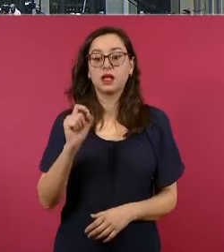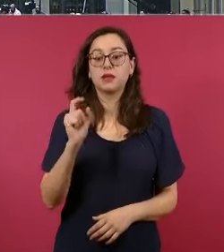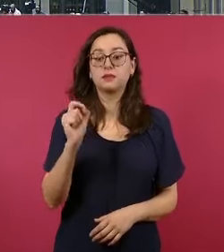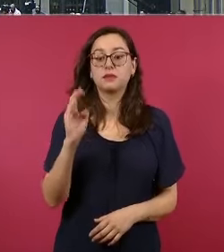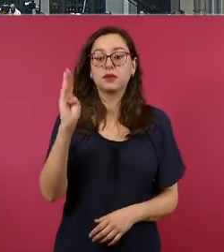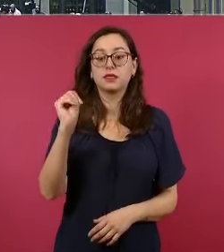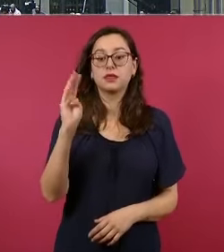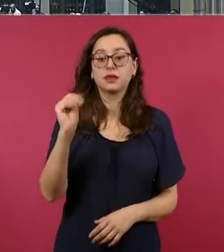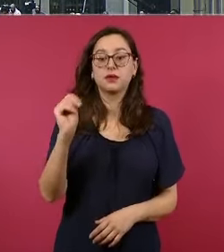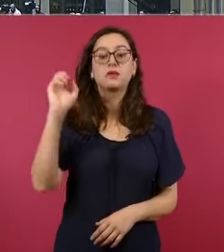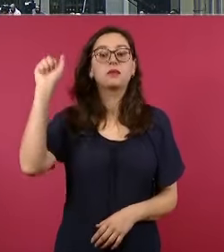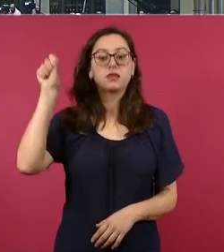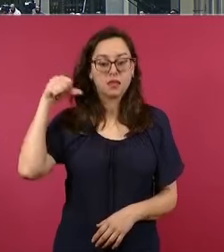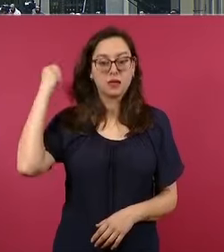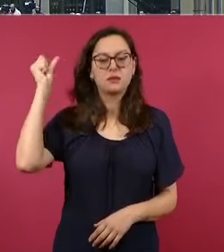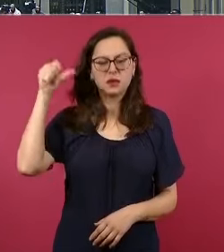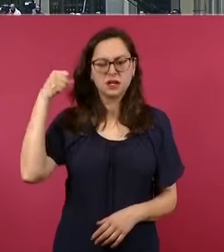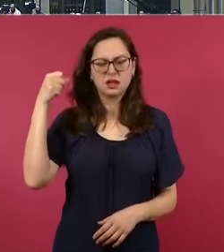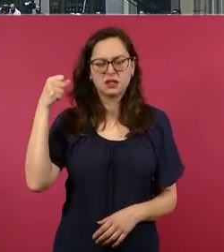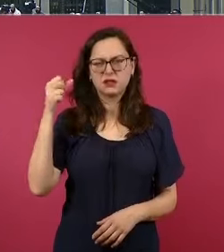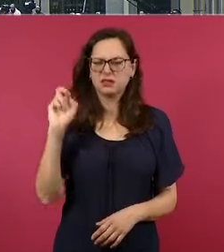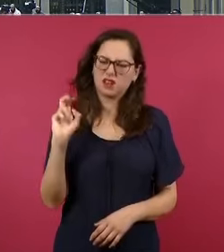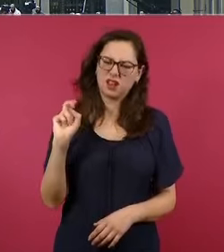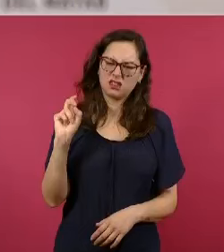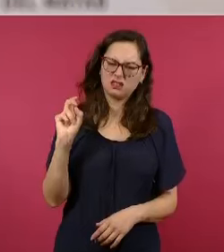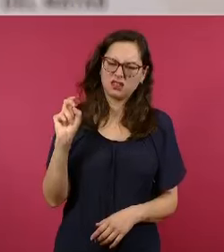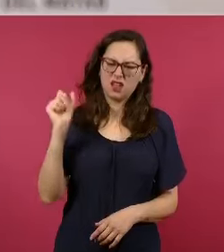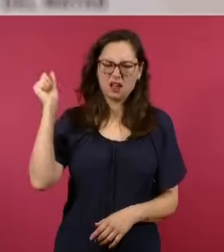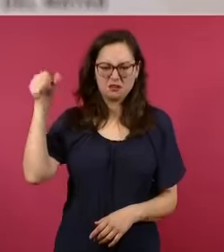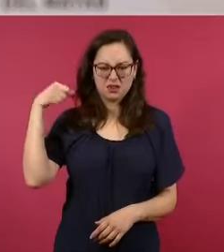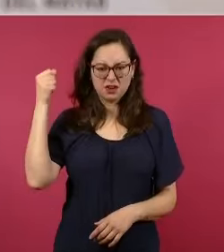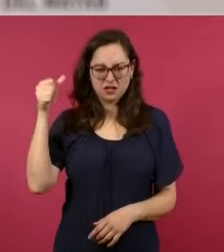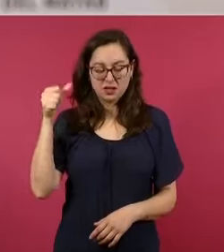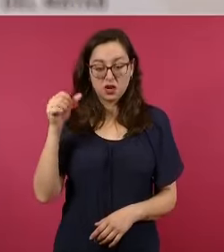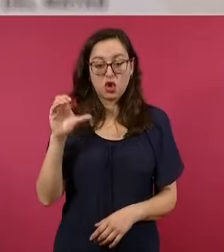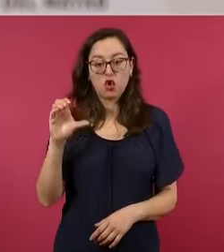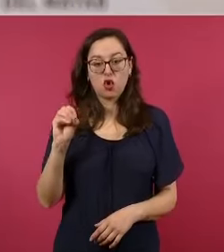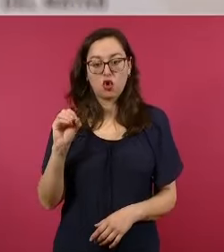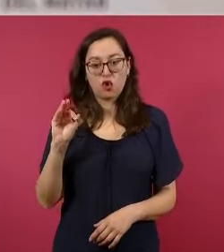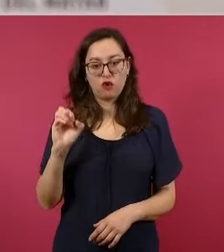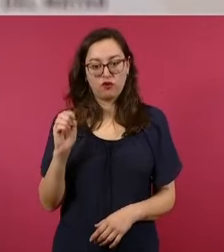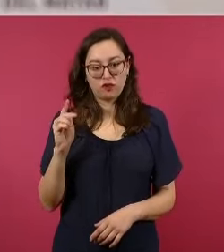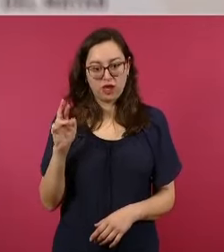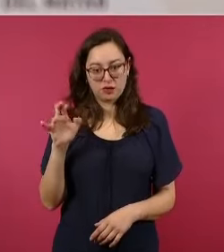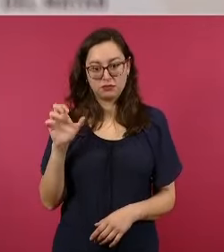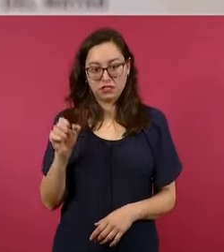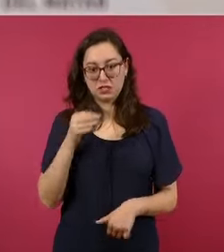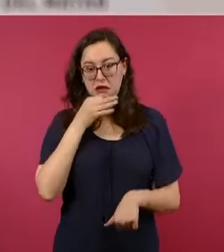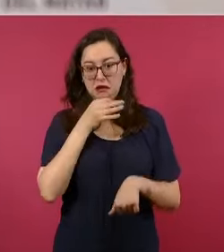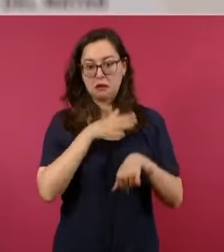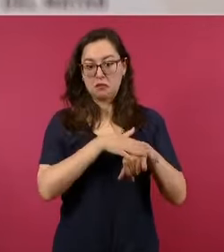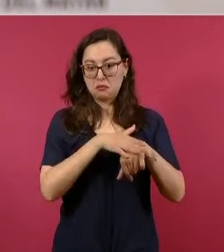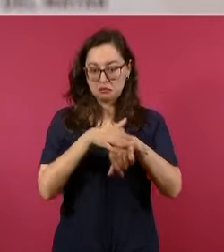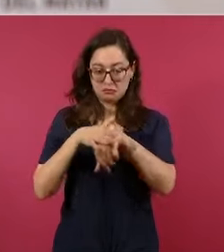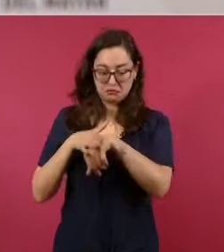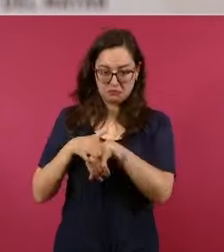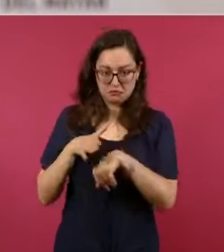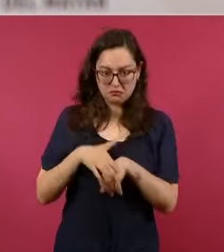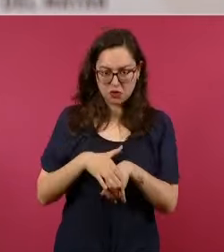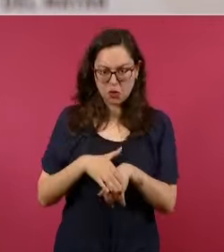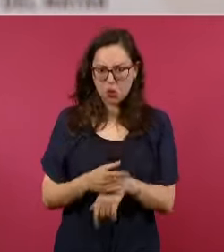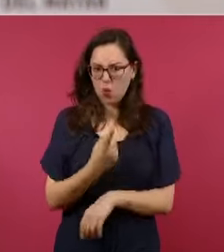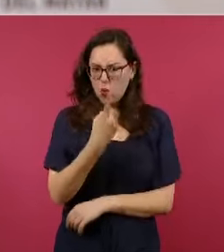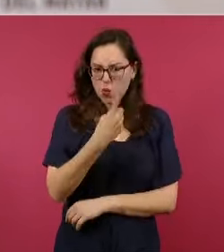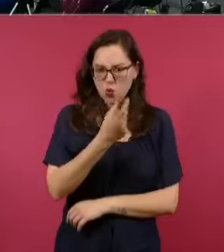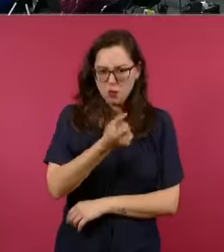parece este el 30 de abril el cofepris emitió una una alerta eh sobre